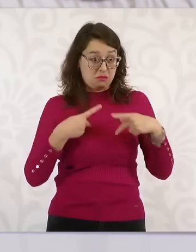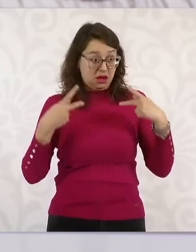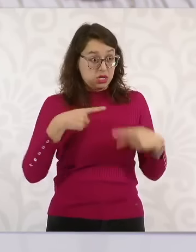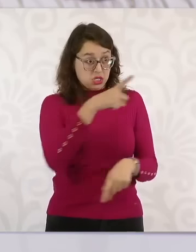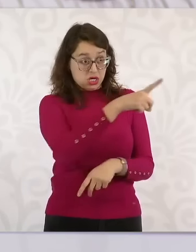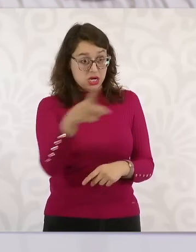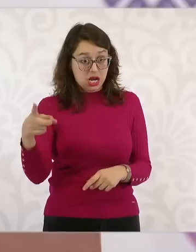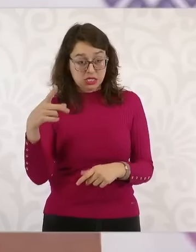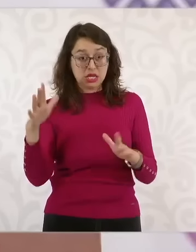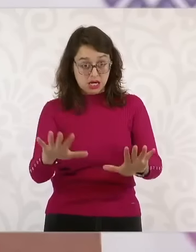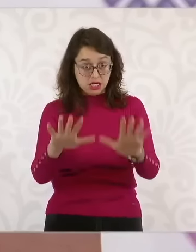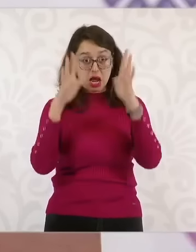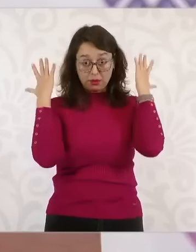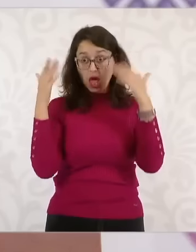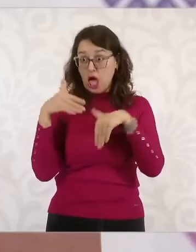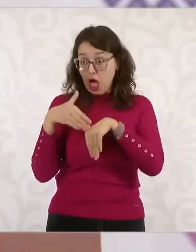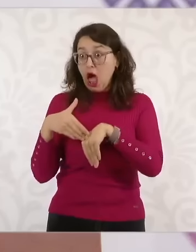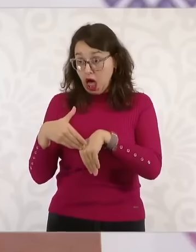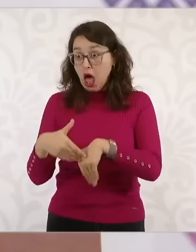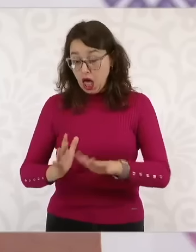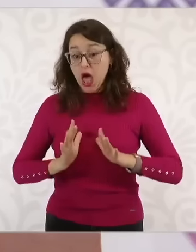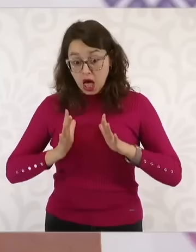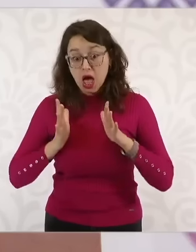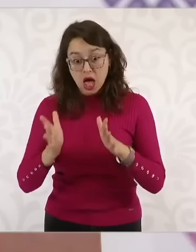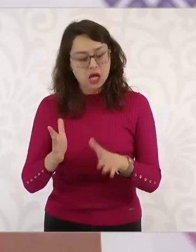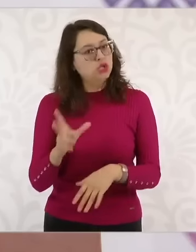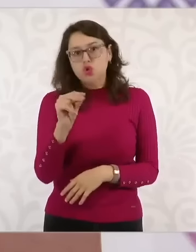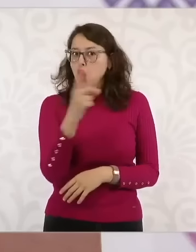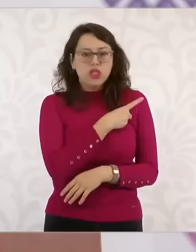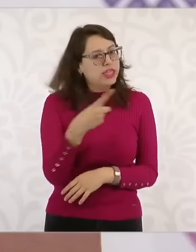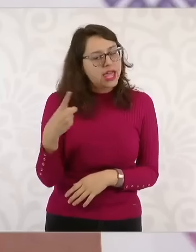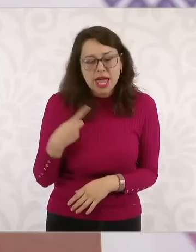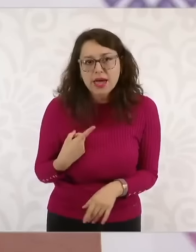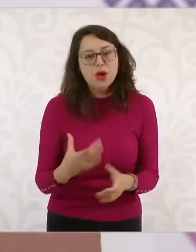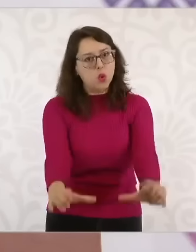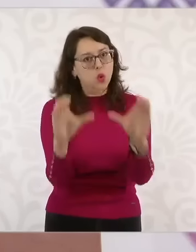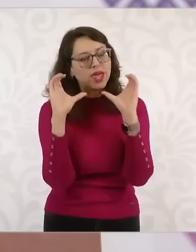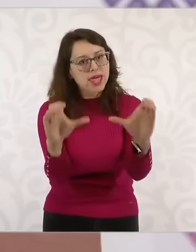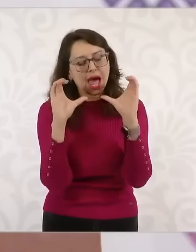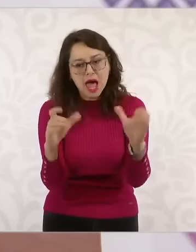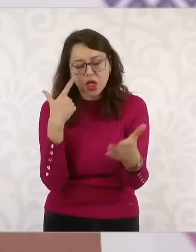con cualquier imagen, más ahora que son estas